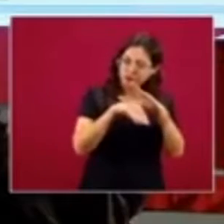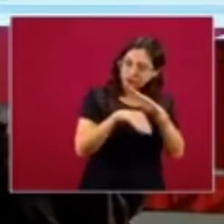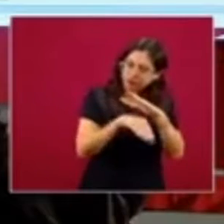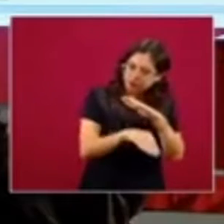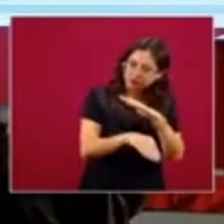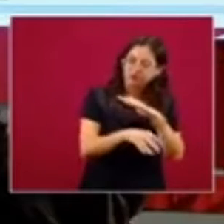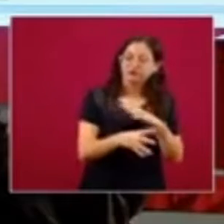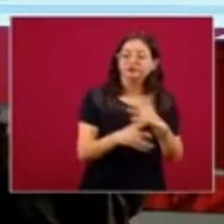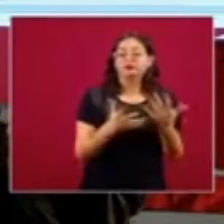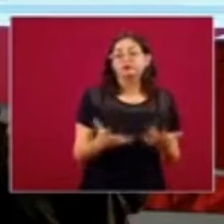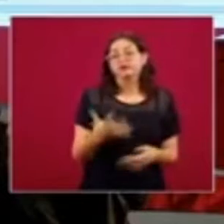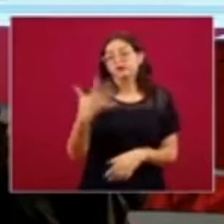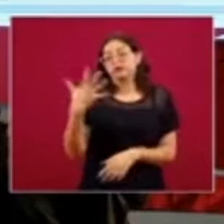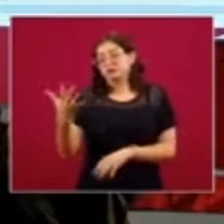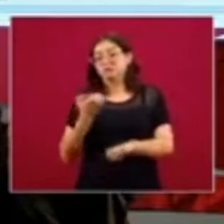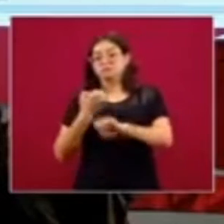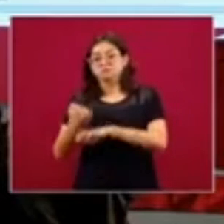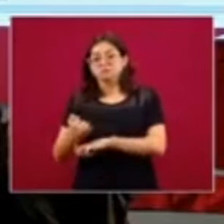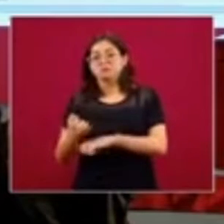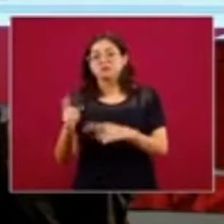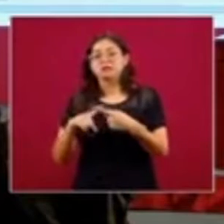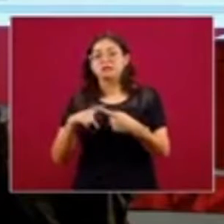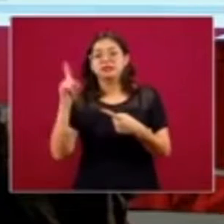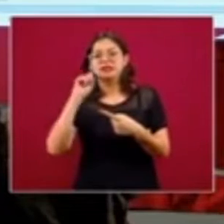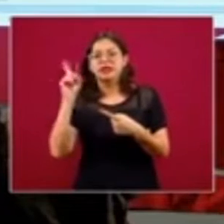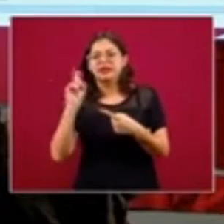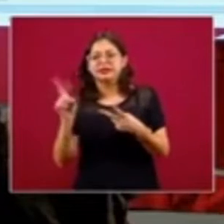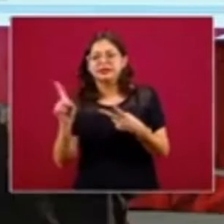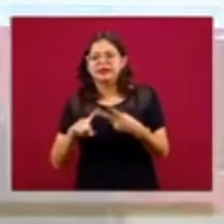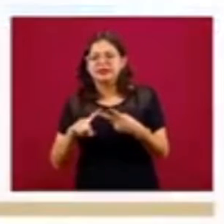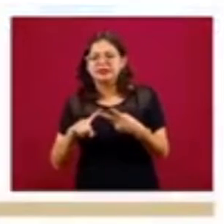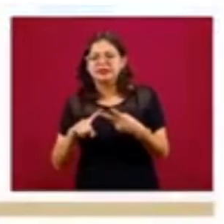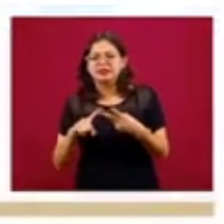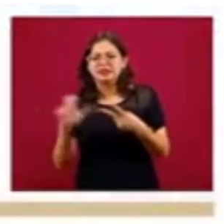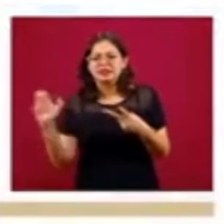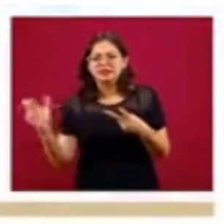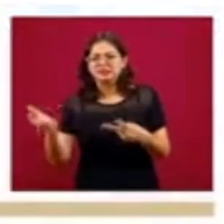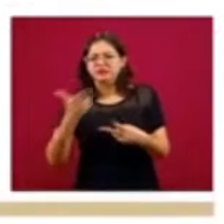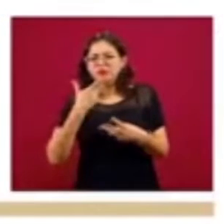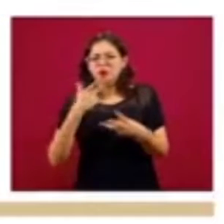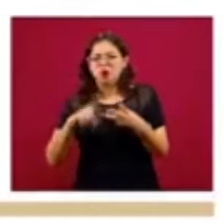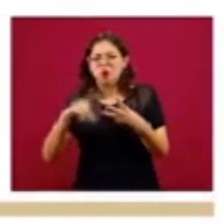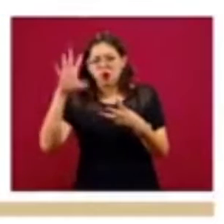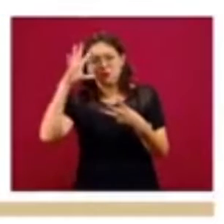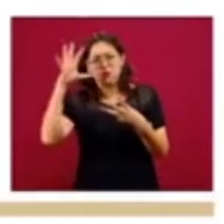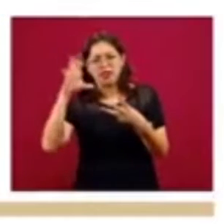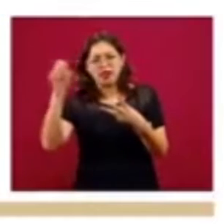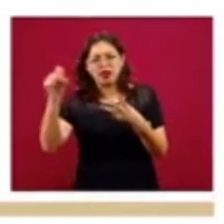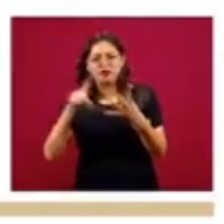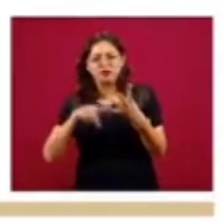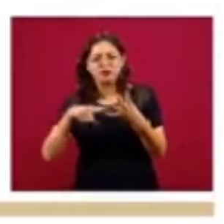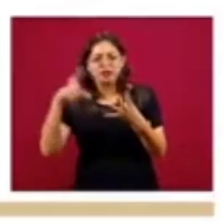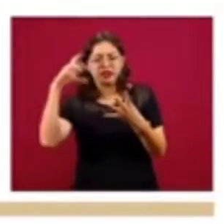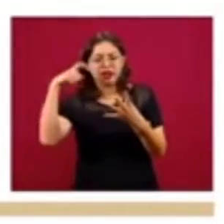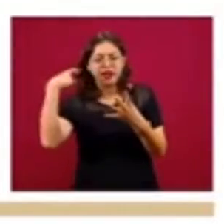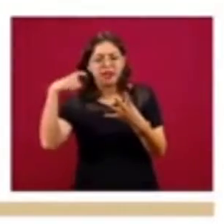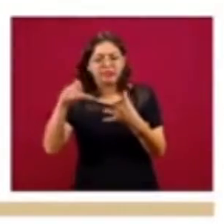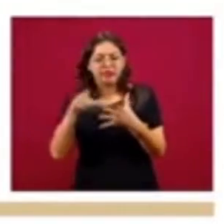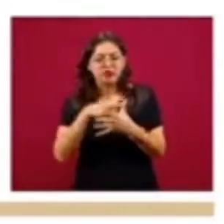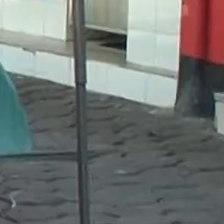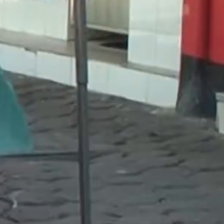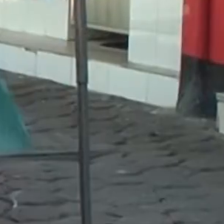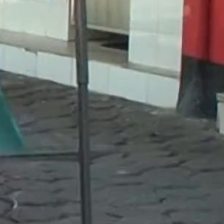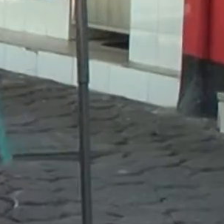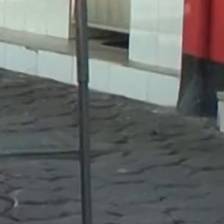otros cinco estados, Zacatecas, Chihuahua, Morelos, Querétaro y Chiapas, son los que tienen en el momento las mínimas